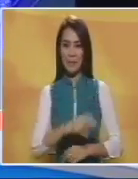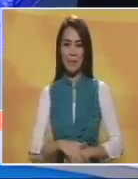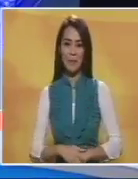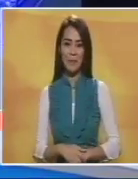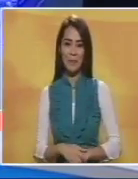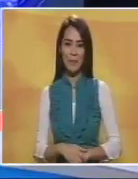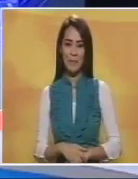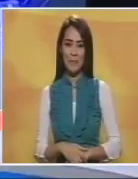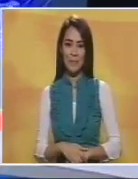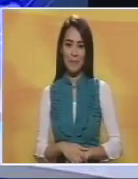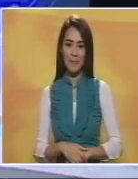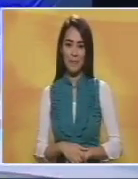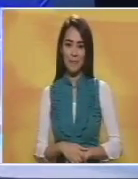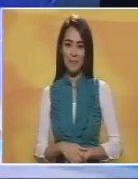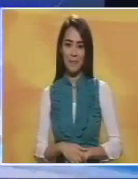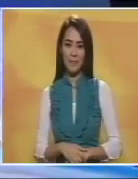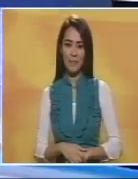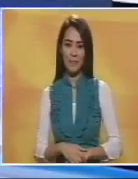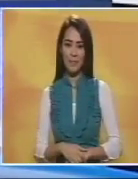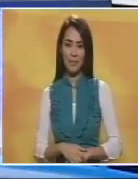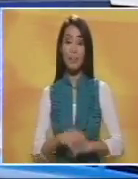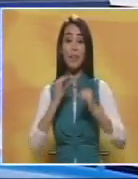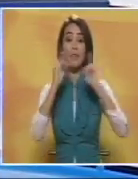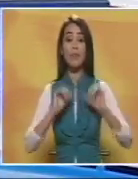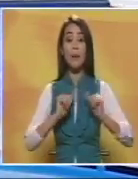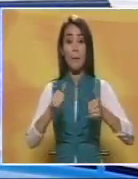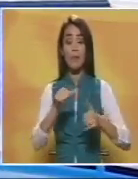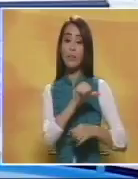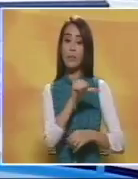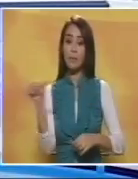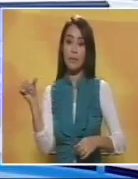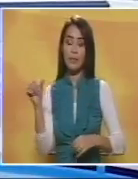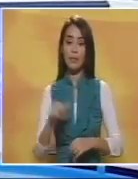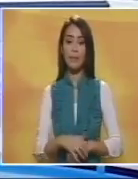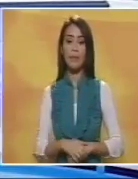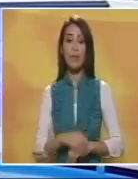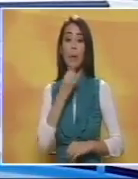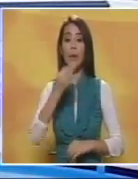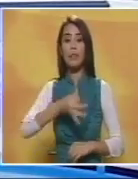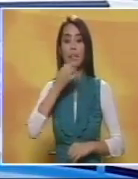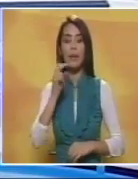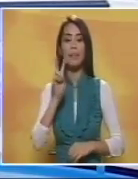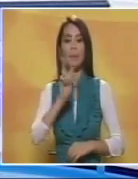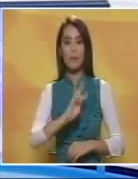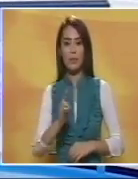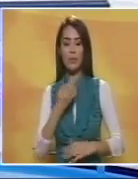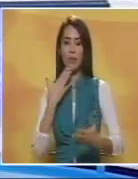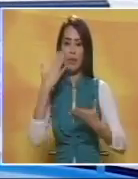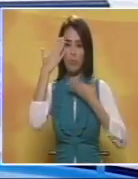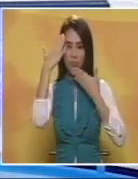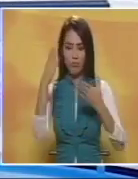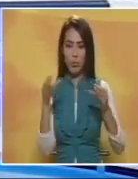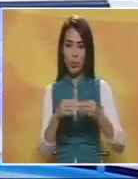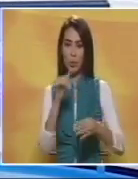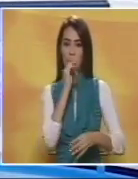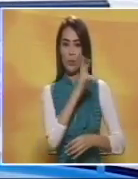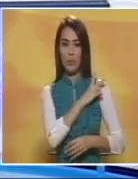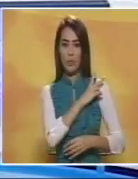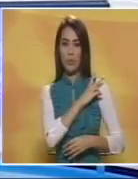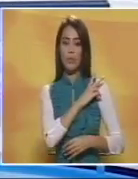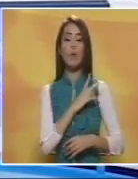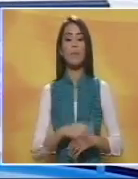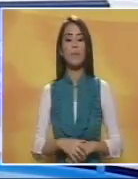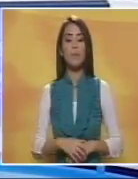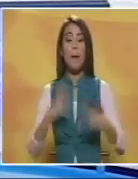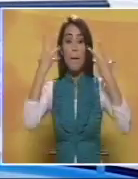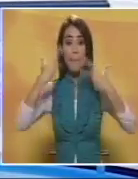emisión meridiana de su noticiero Venevisión. Feliz inicio de semana. Muy buenas tardes, Venezuela. Les saludamos en nombre del equipo de Noticiero Venevisión, Milagros Zambrano